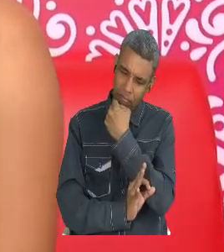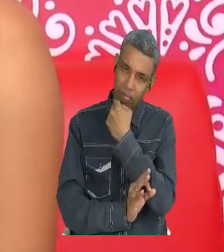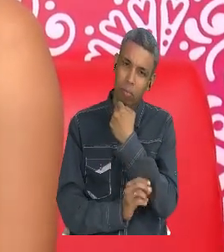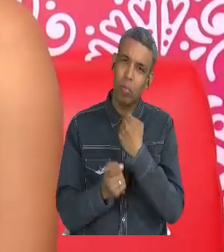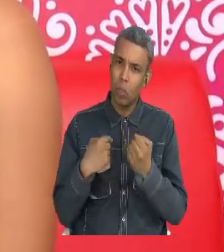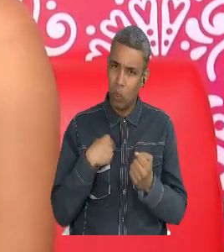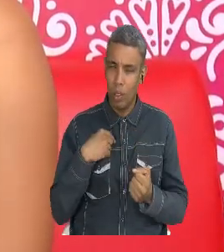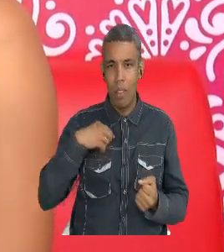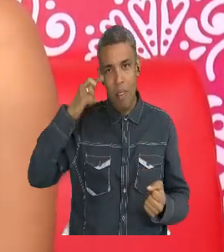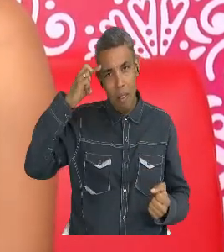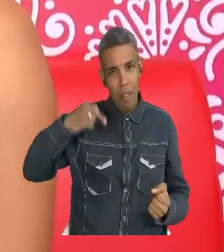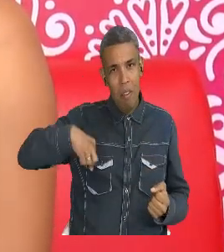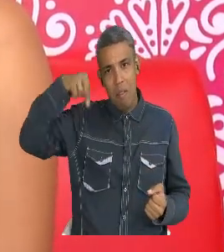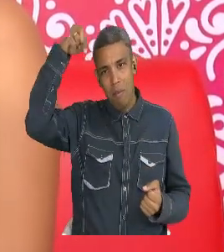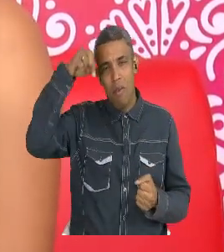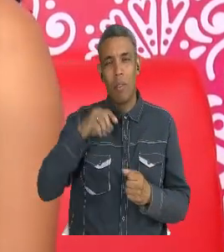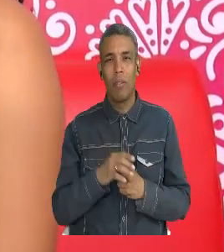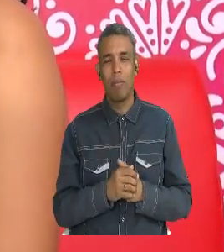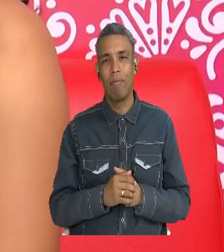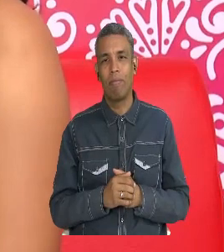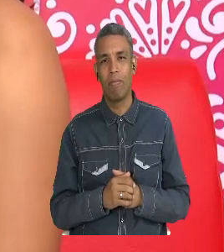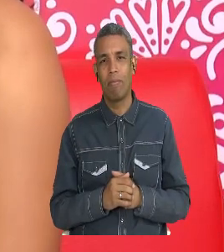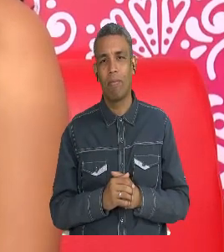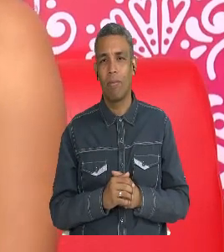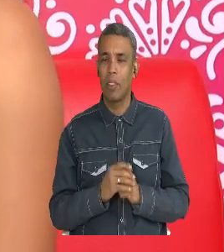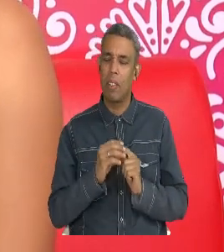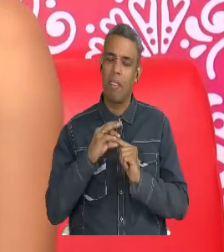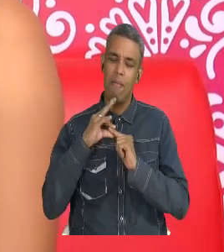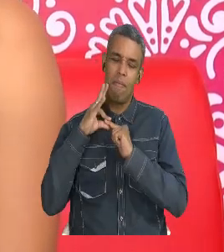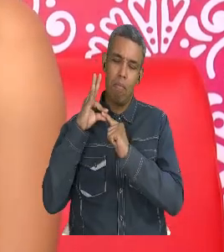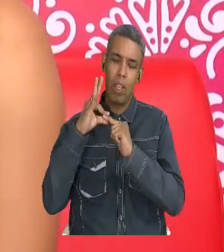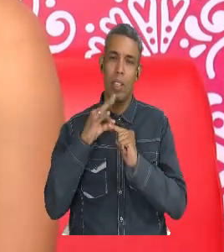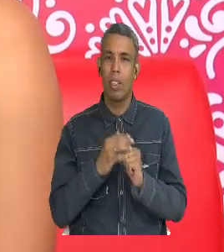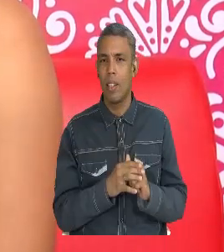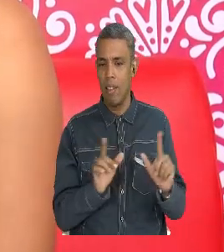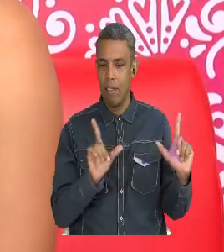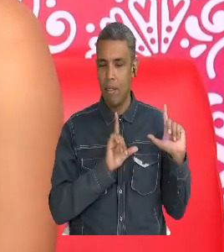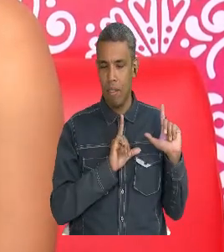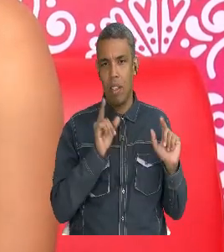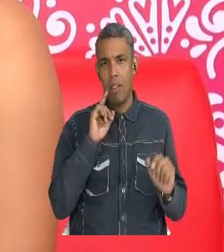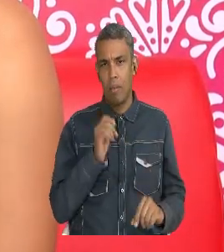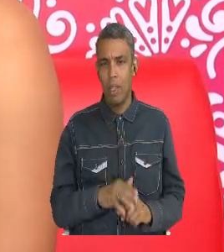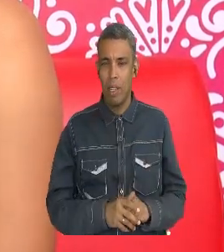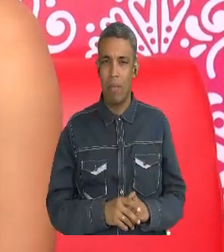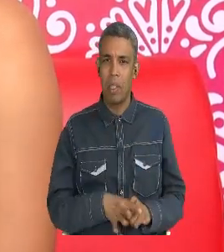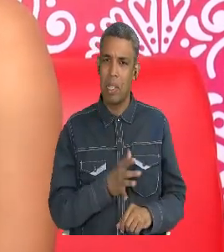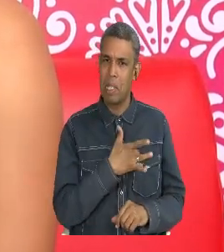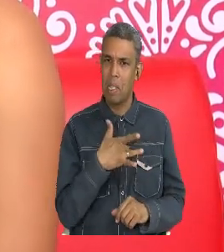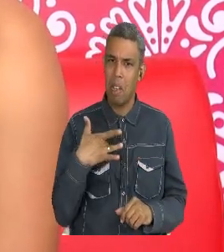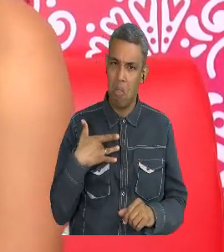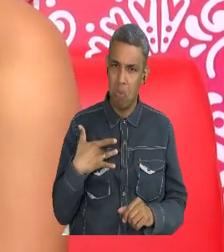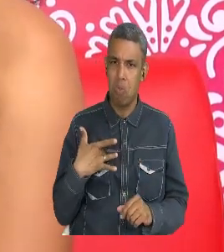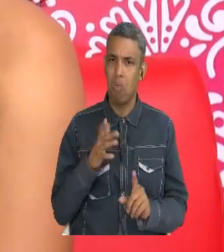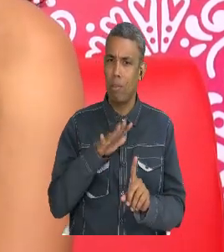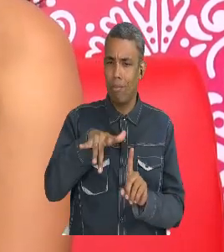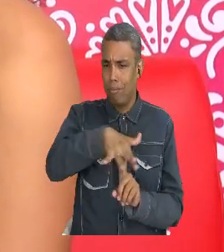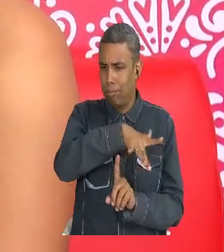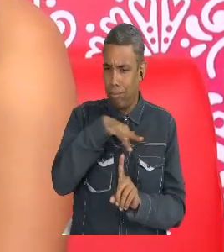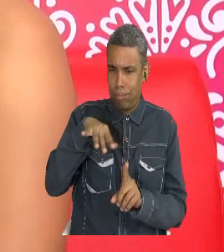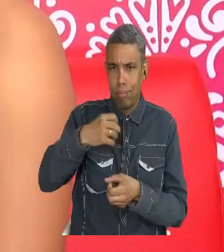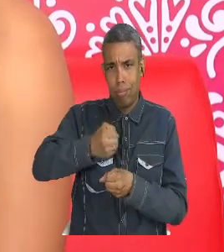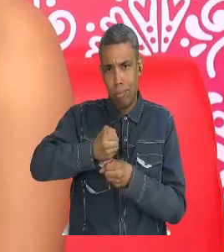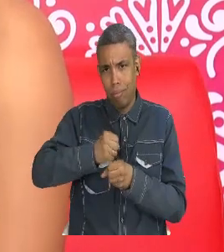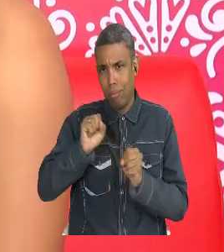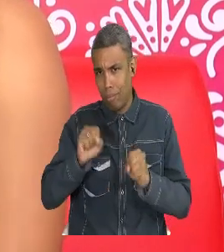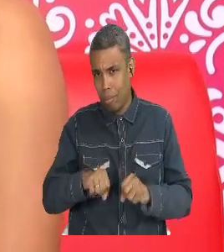de profesión y pues especialista en salud ocupacional, por eso pues me gusta mucho enfocar en temas de prevención de riesgo psicosocial cuando hablo